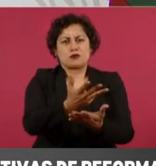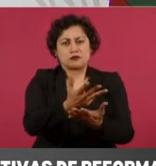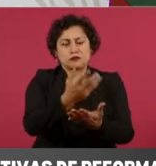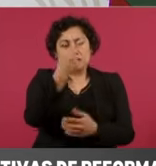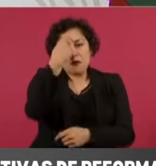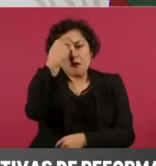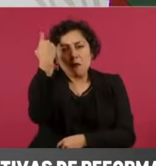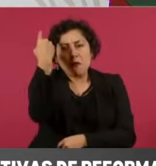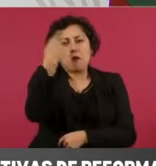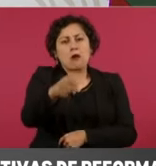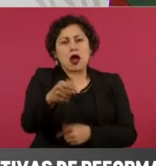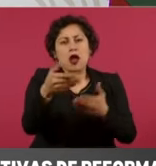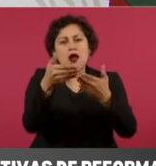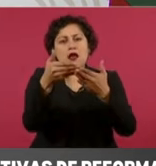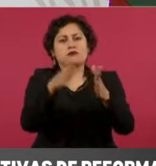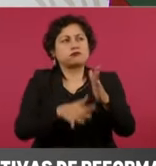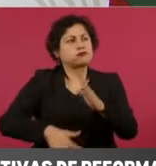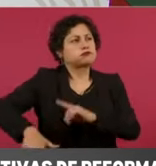público.